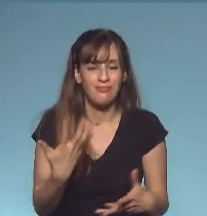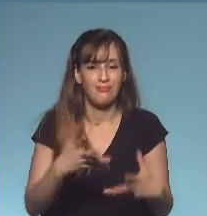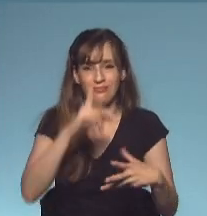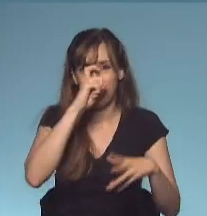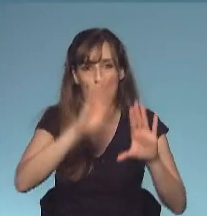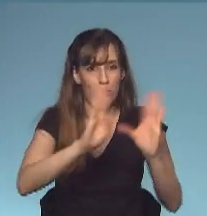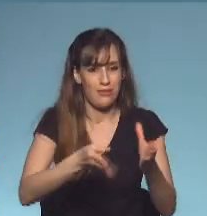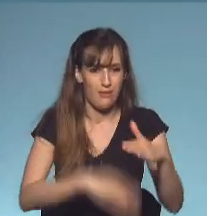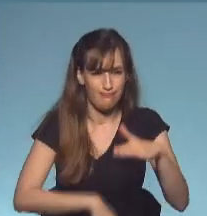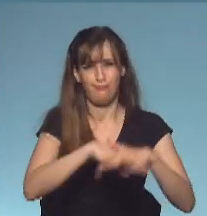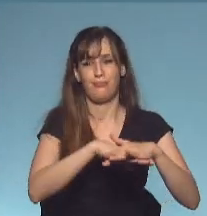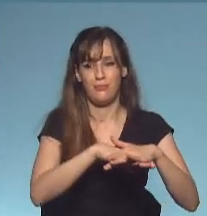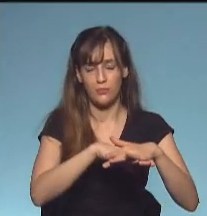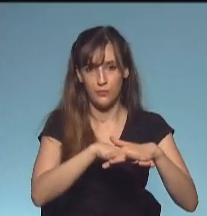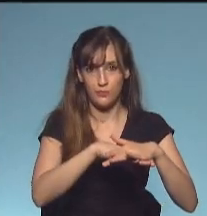salud.